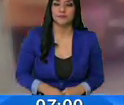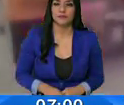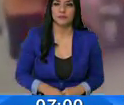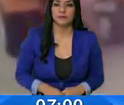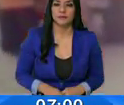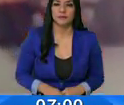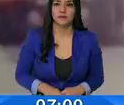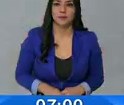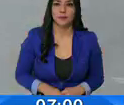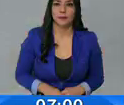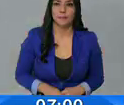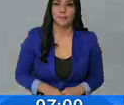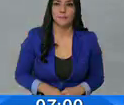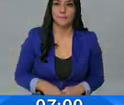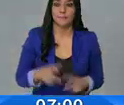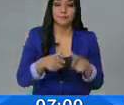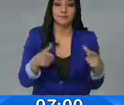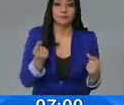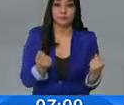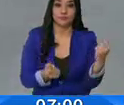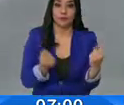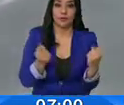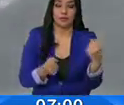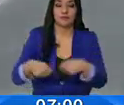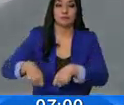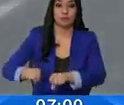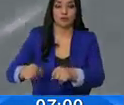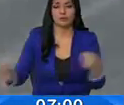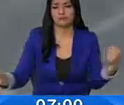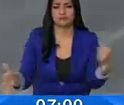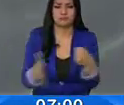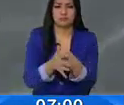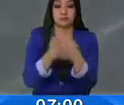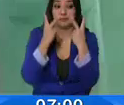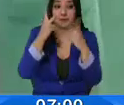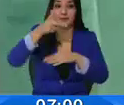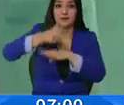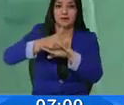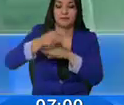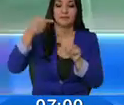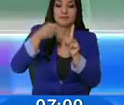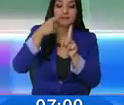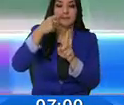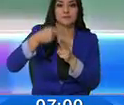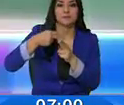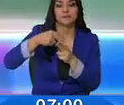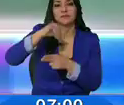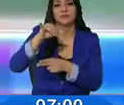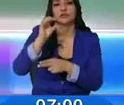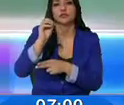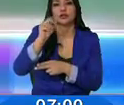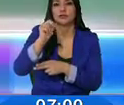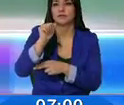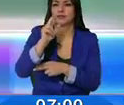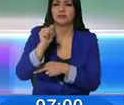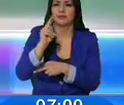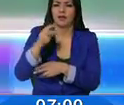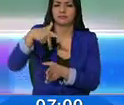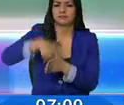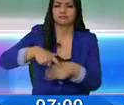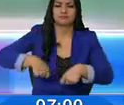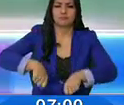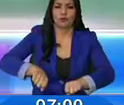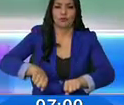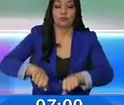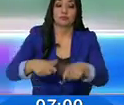El brutal impacto quedó registrado en cámaras de seguridad. Jonathan S., policía en servicio activo, circulaba en su motocicleta cuando se